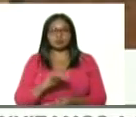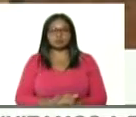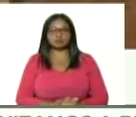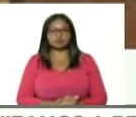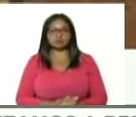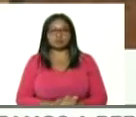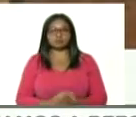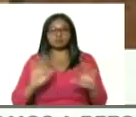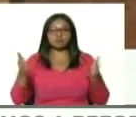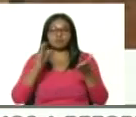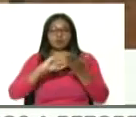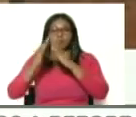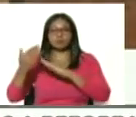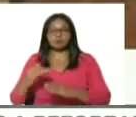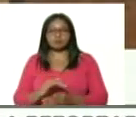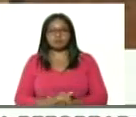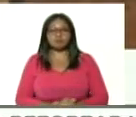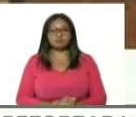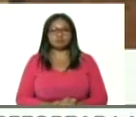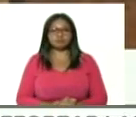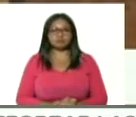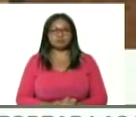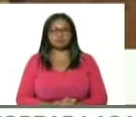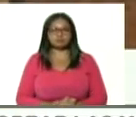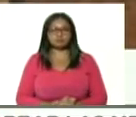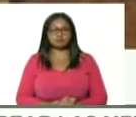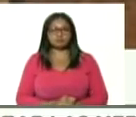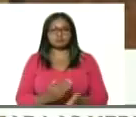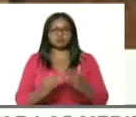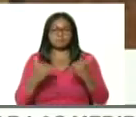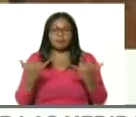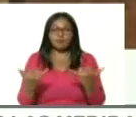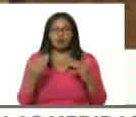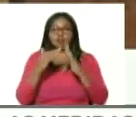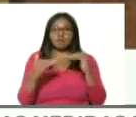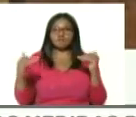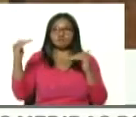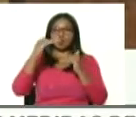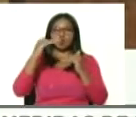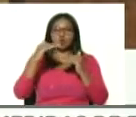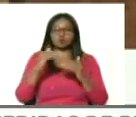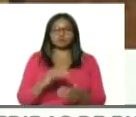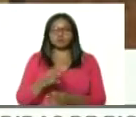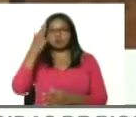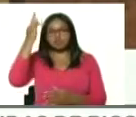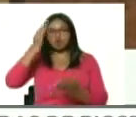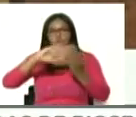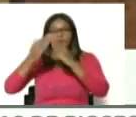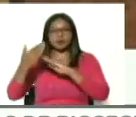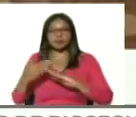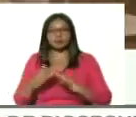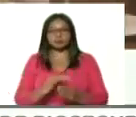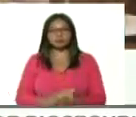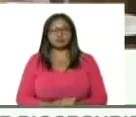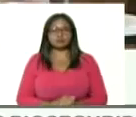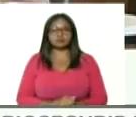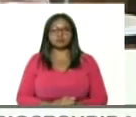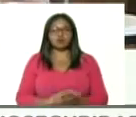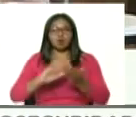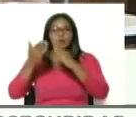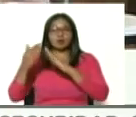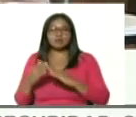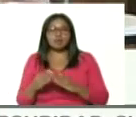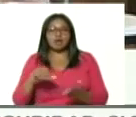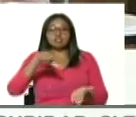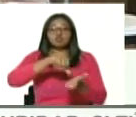surgió las comunas. Y ahora vamos a un elemento superior, Consejo Comunal, comuna,